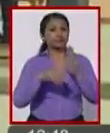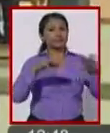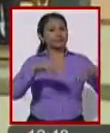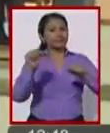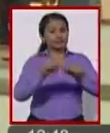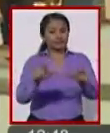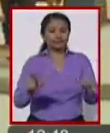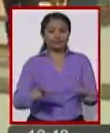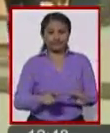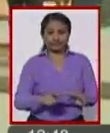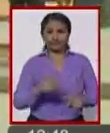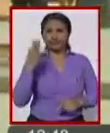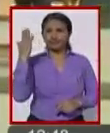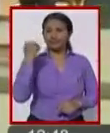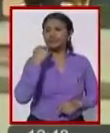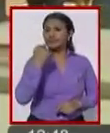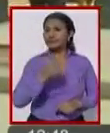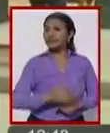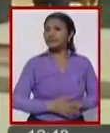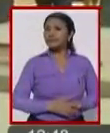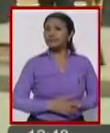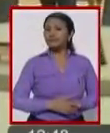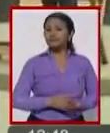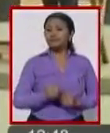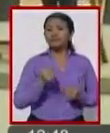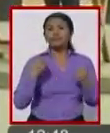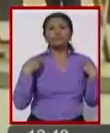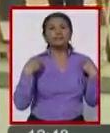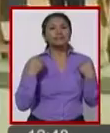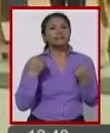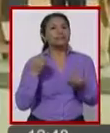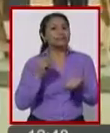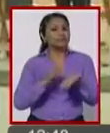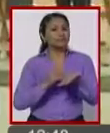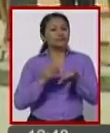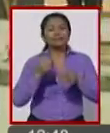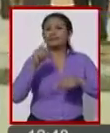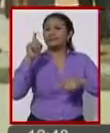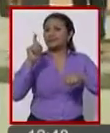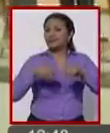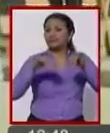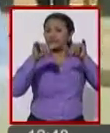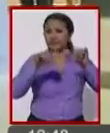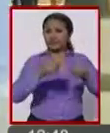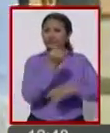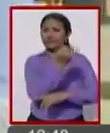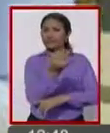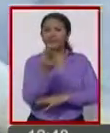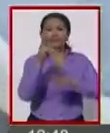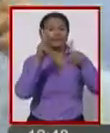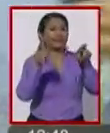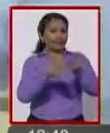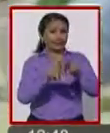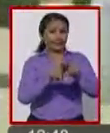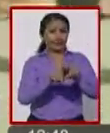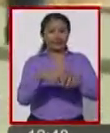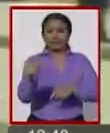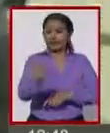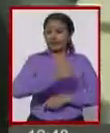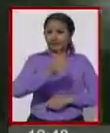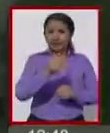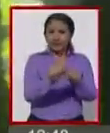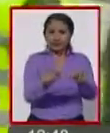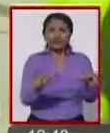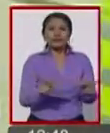poder salir del lugar debido a su estado de salud, que no es el adecuado para estar aquí. Hay algunas personas, incluso de los transeúntes